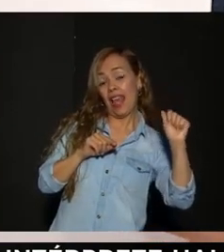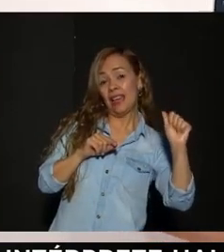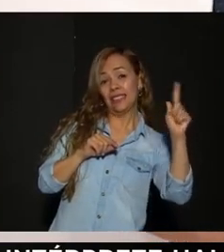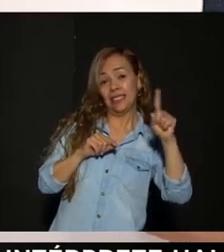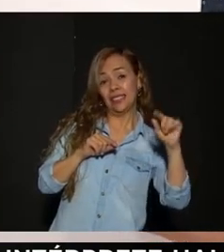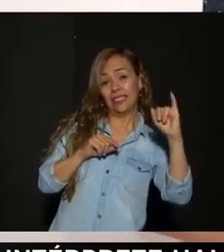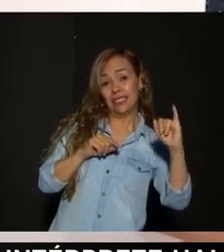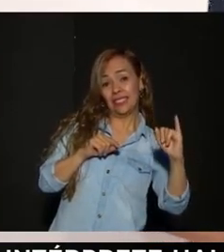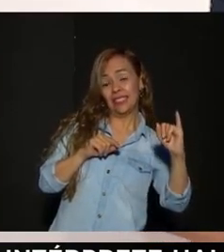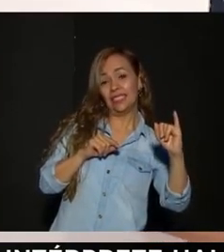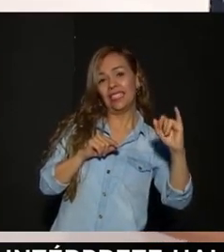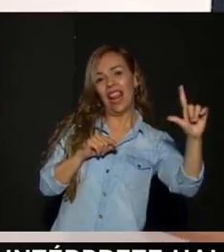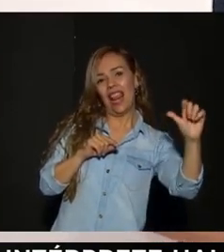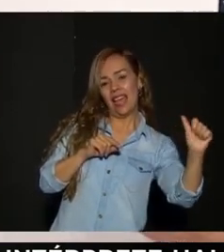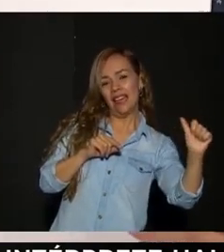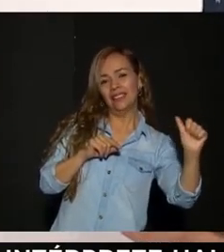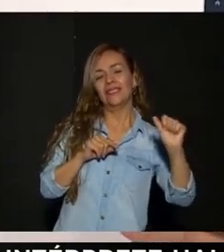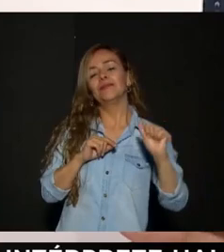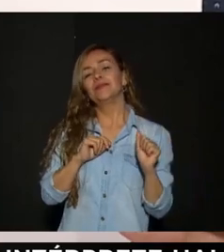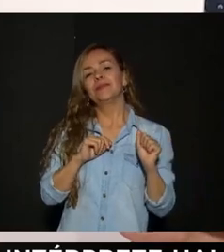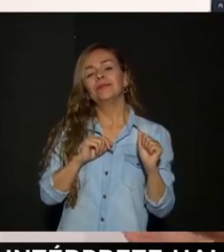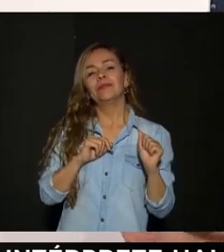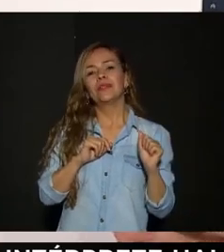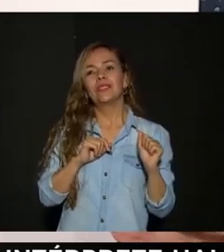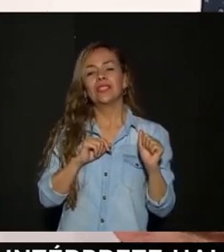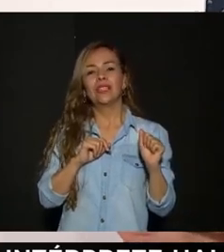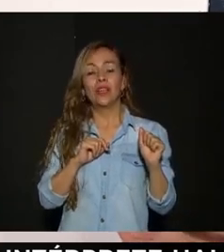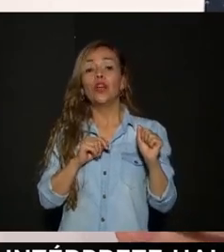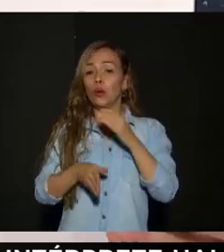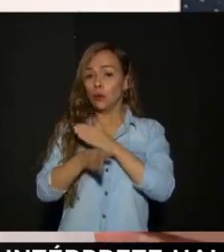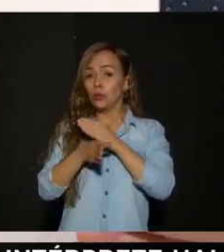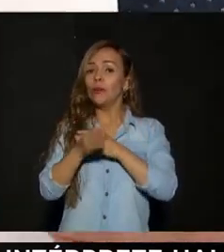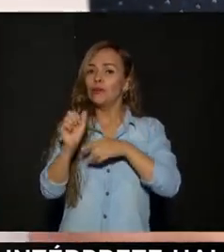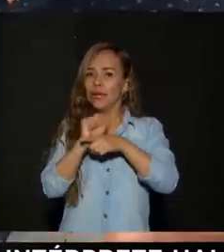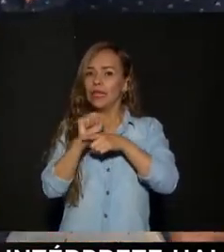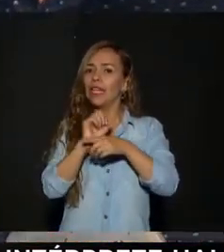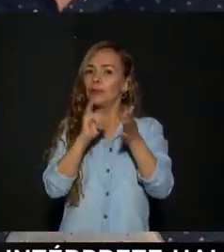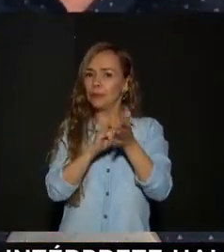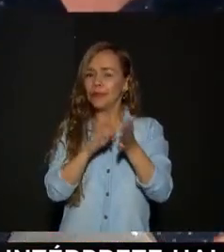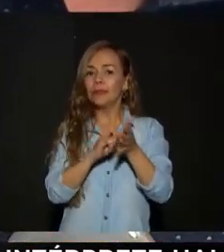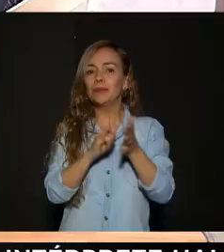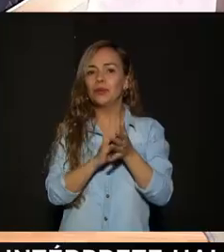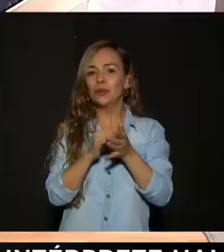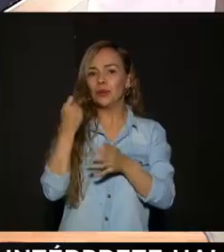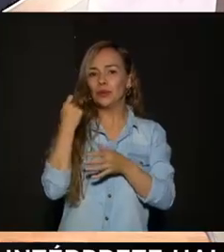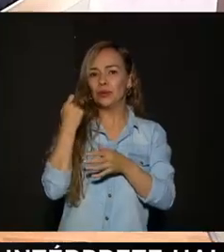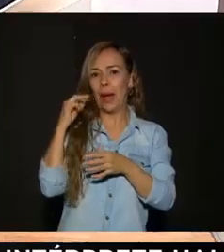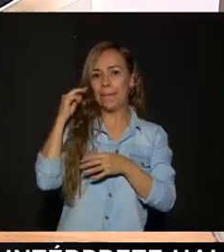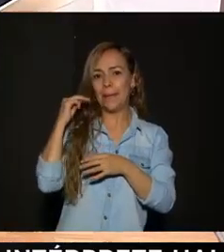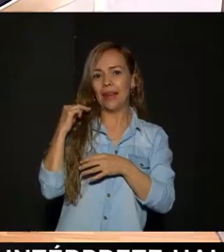La, La, La, Si, La. Vamos a volver a tocar para seguir construyendo hoy desde ahí, creando. ¿Listo? Perfecto.